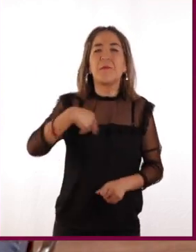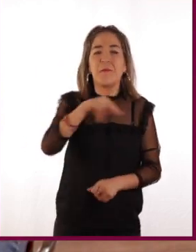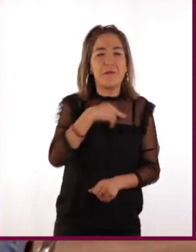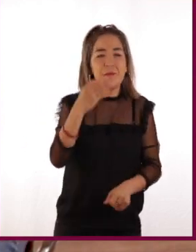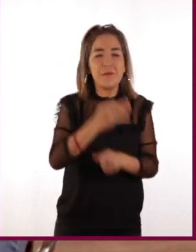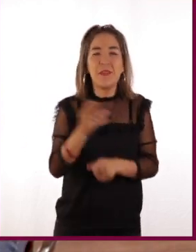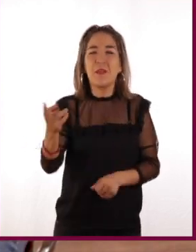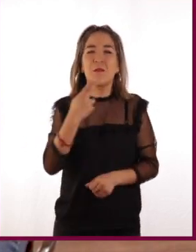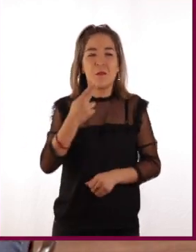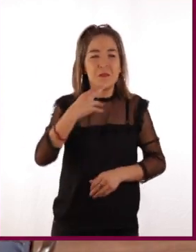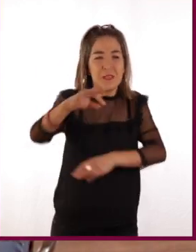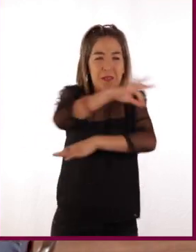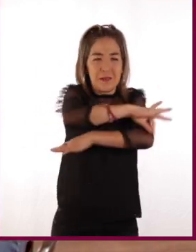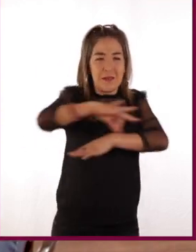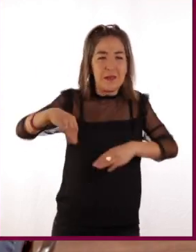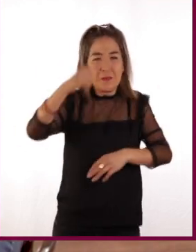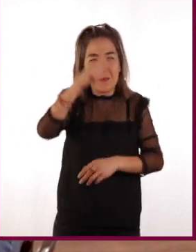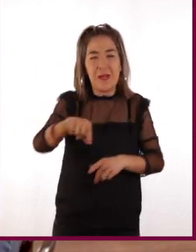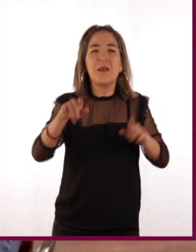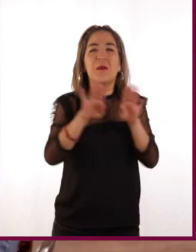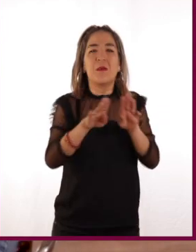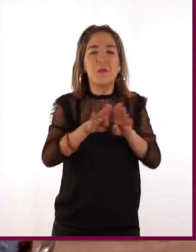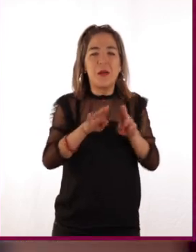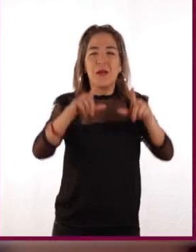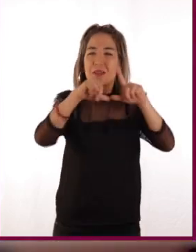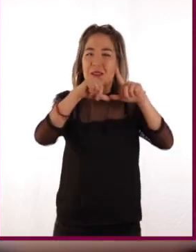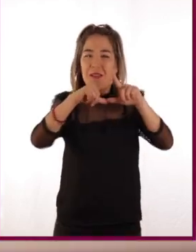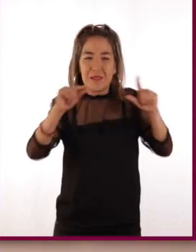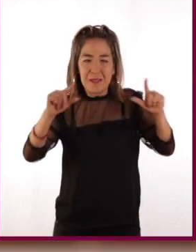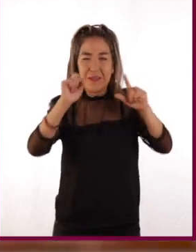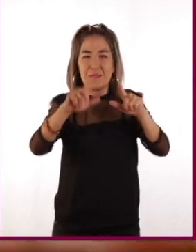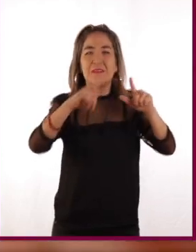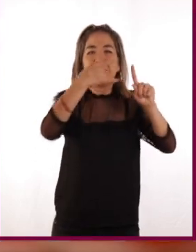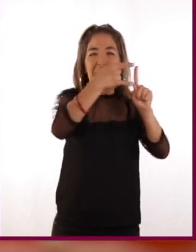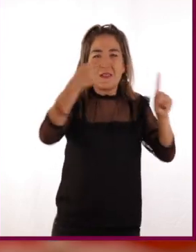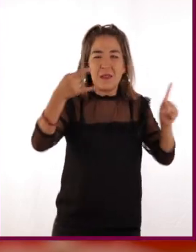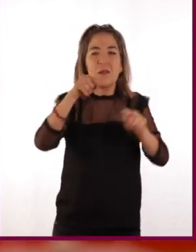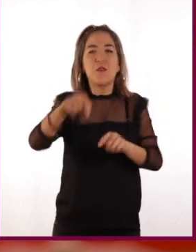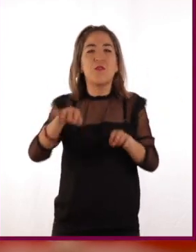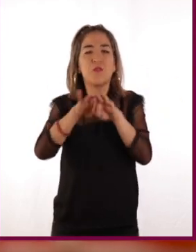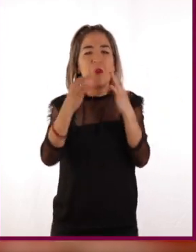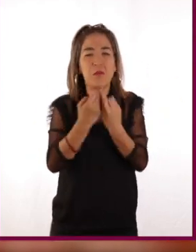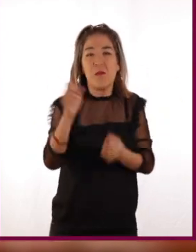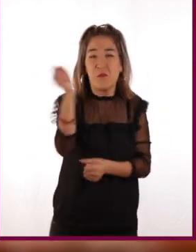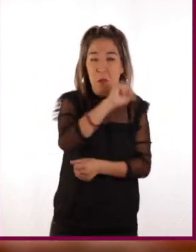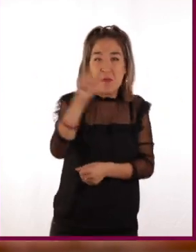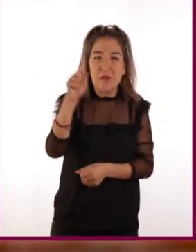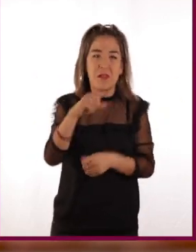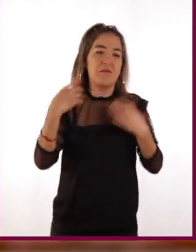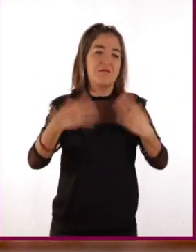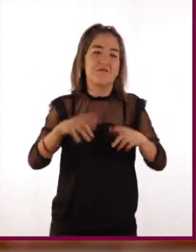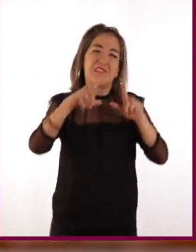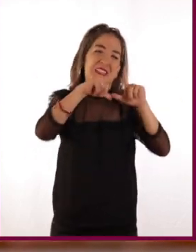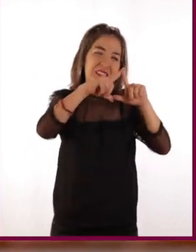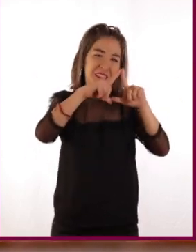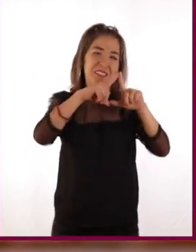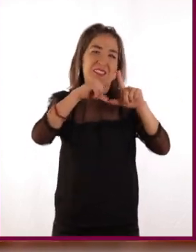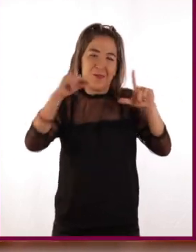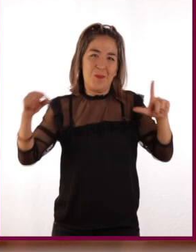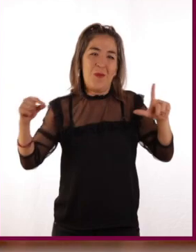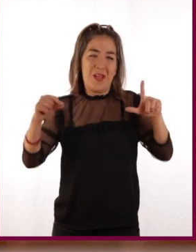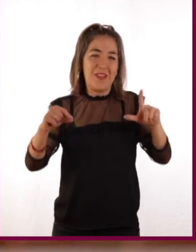¿eh? Nosotros utilizamos una regla para trazar estos rectángulos, pero un diseñador o arquitecto profesional hubiera utilizado